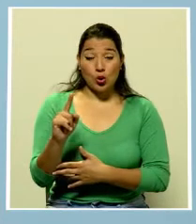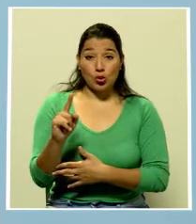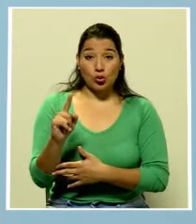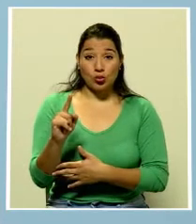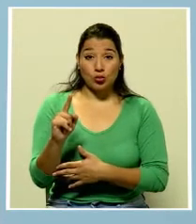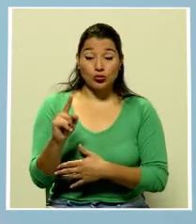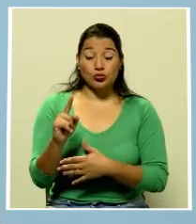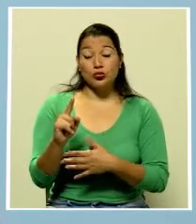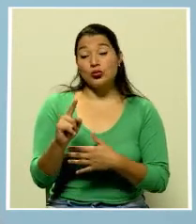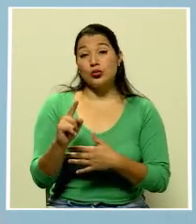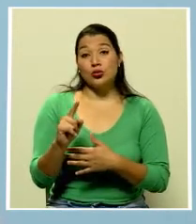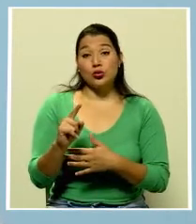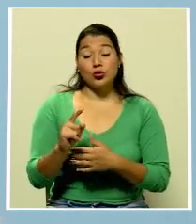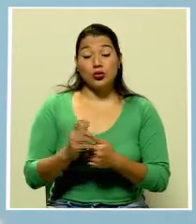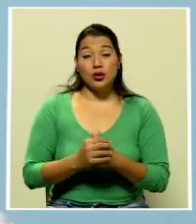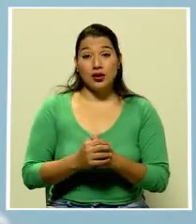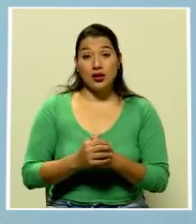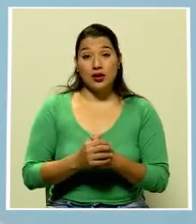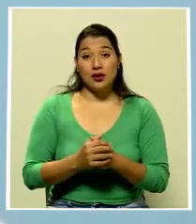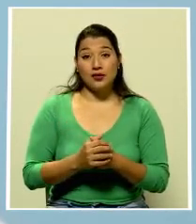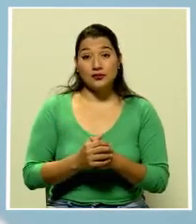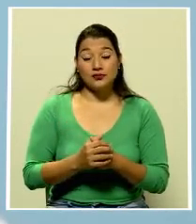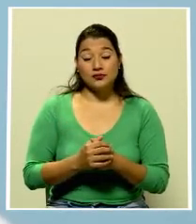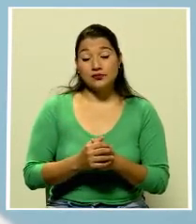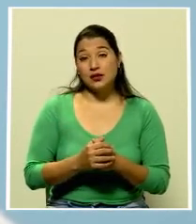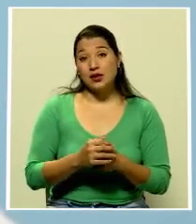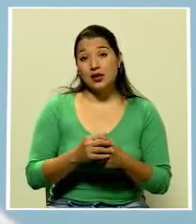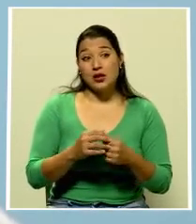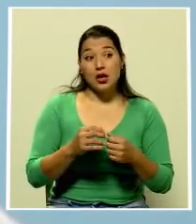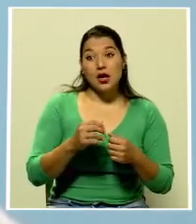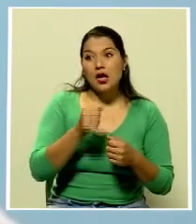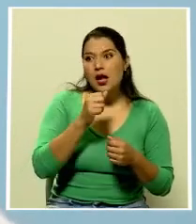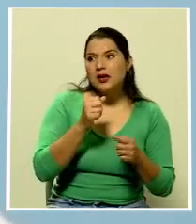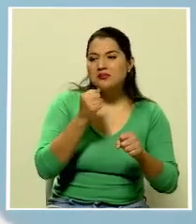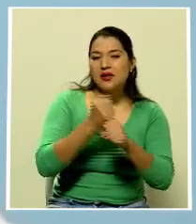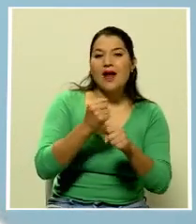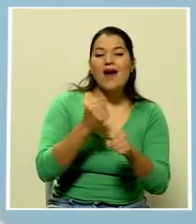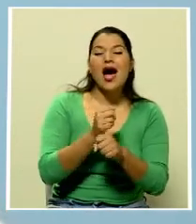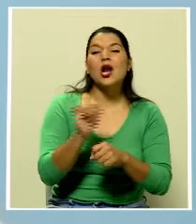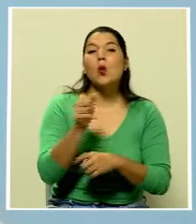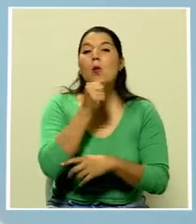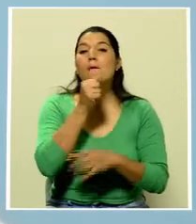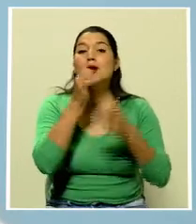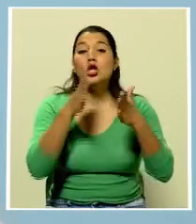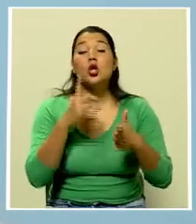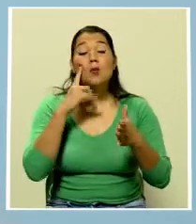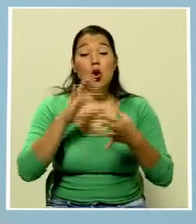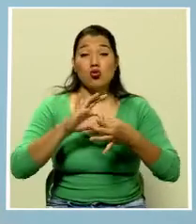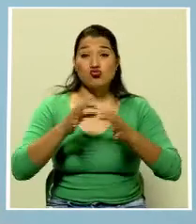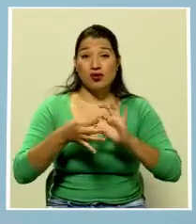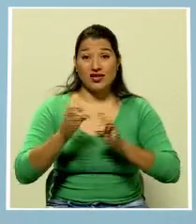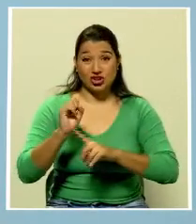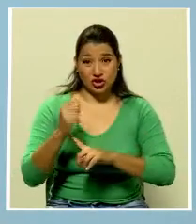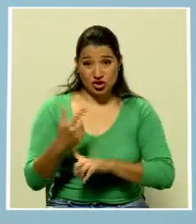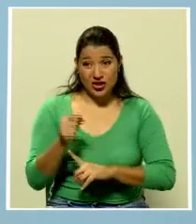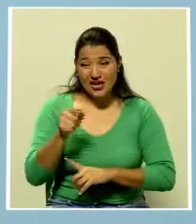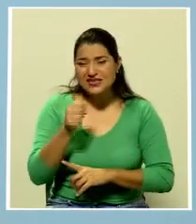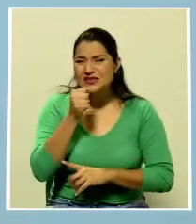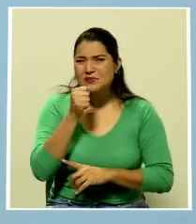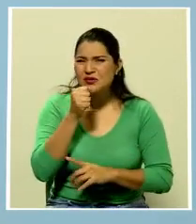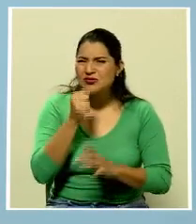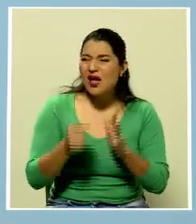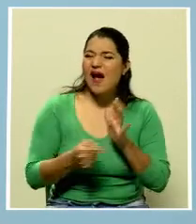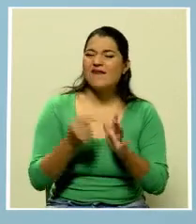venido registrando de ejercer el periodismo a través de las redes sociales, un periodismo que está cargado muchas veces de